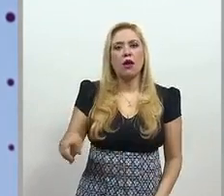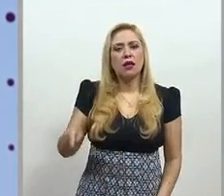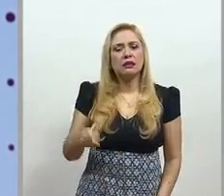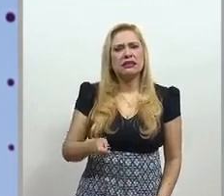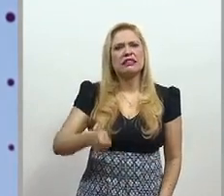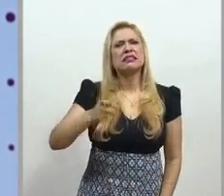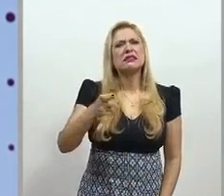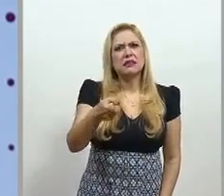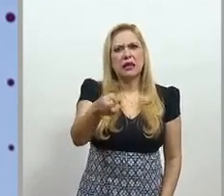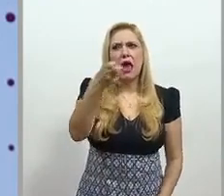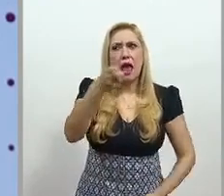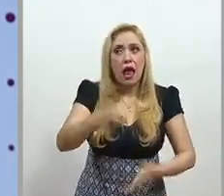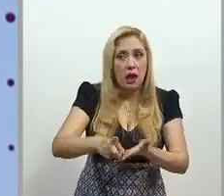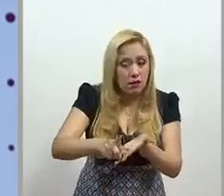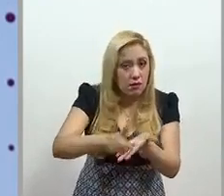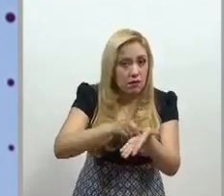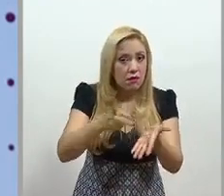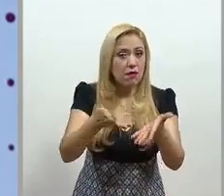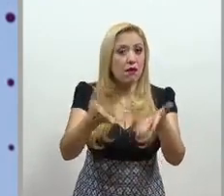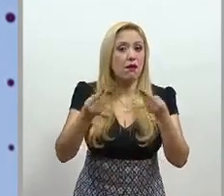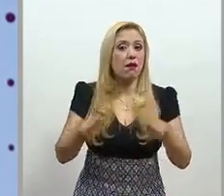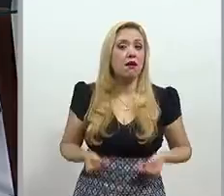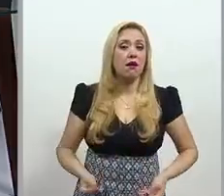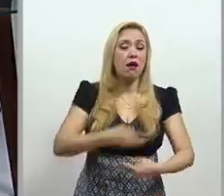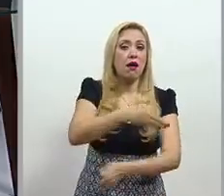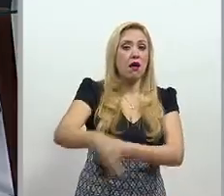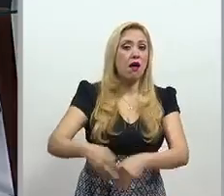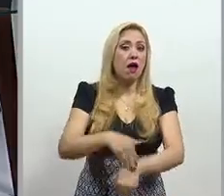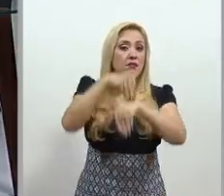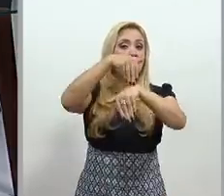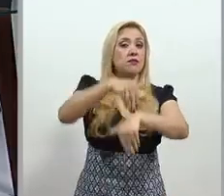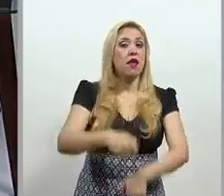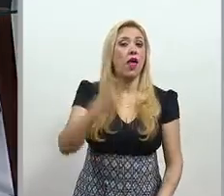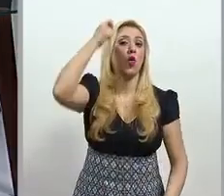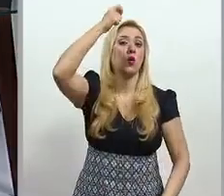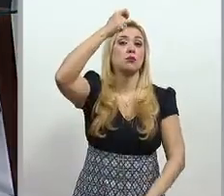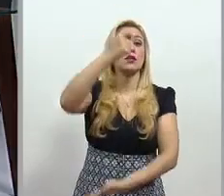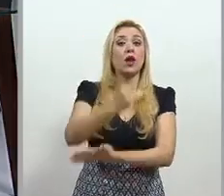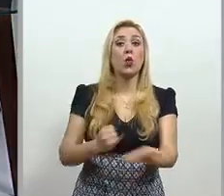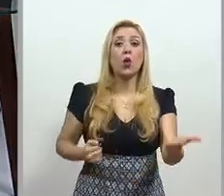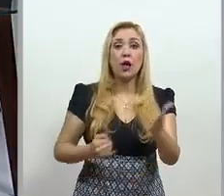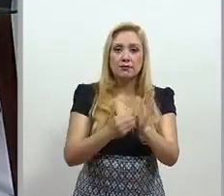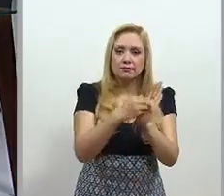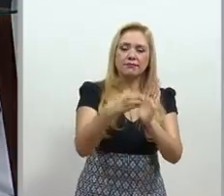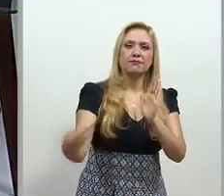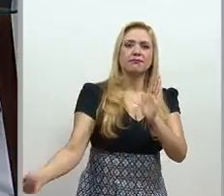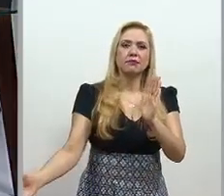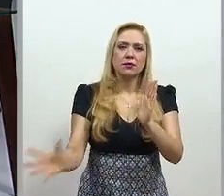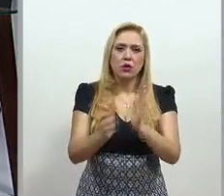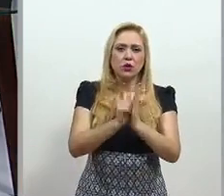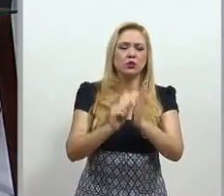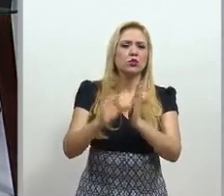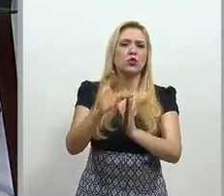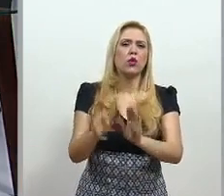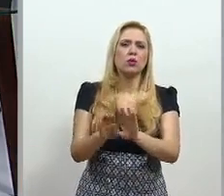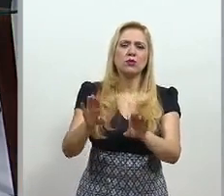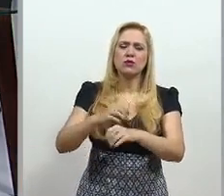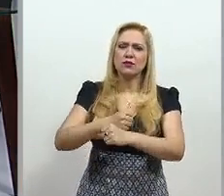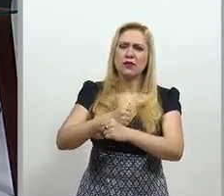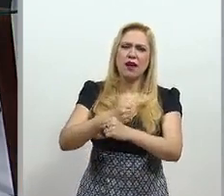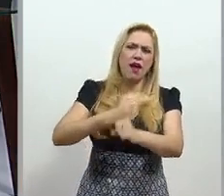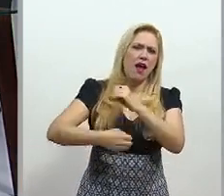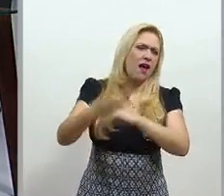por ejemplo, la importancia de estos precedentes que relacionan esta parte con el derecho a la consulta previa en materia indígena. Hay